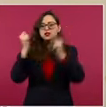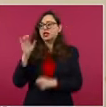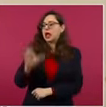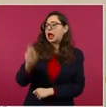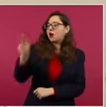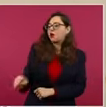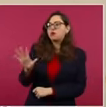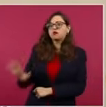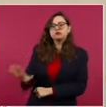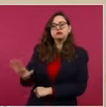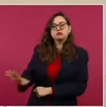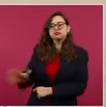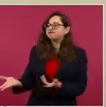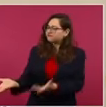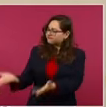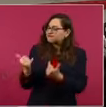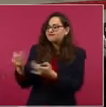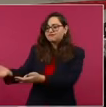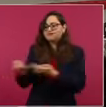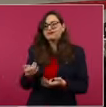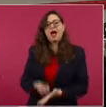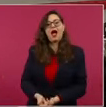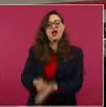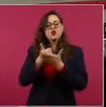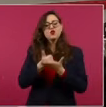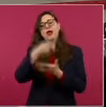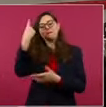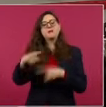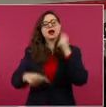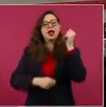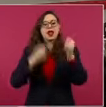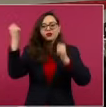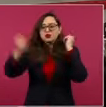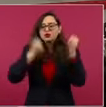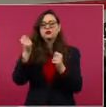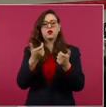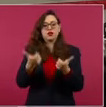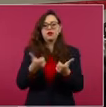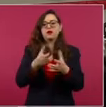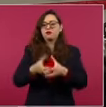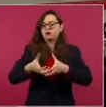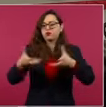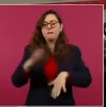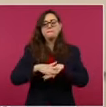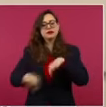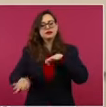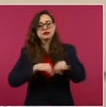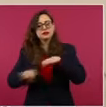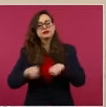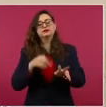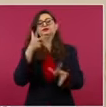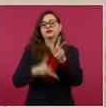diferentes colores, los resultados evidencian el interés que ha tenido el presidente López Obrador por detonar el desarrollo turístico